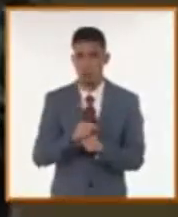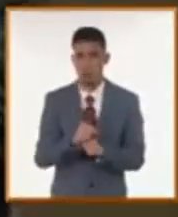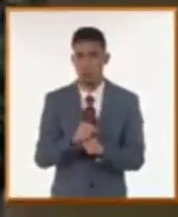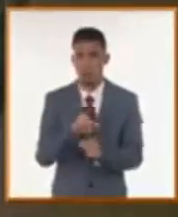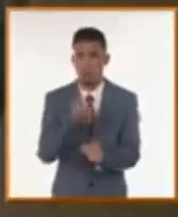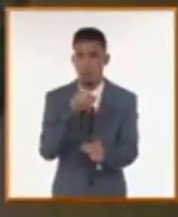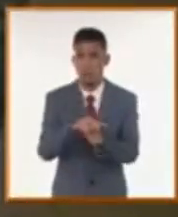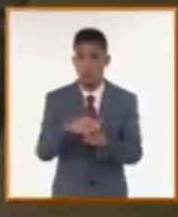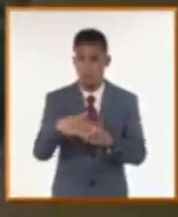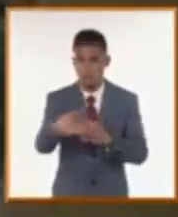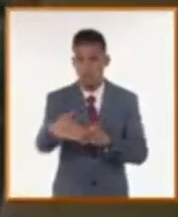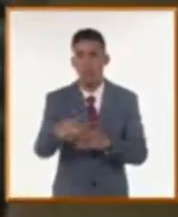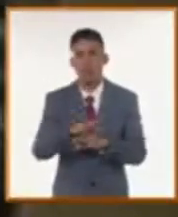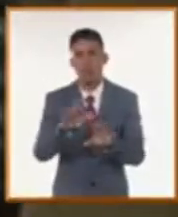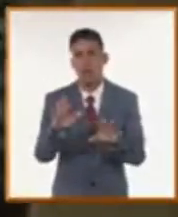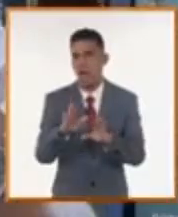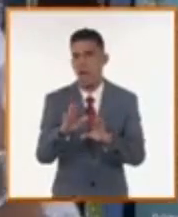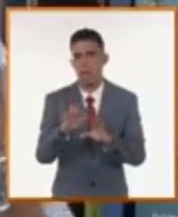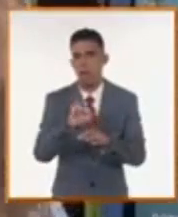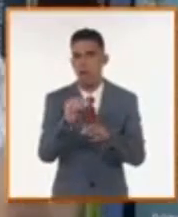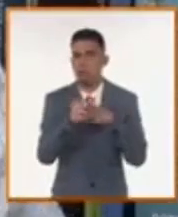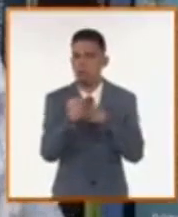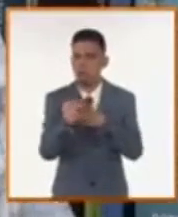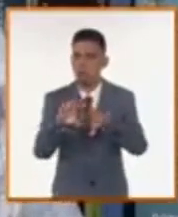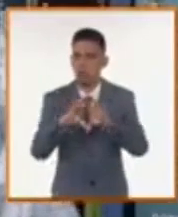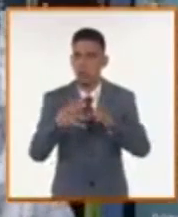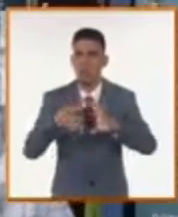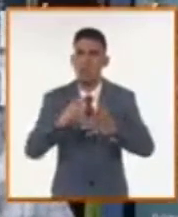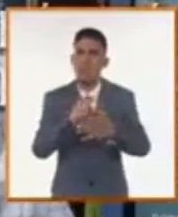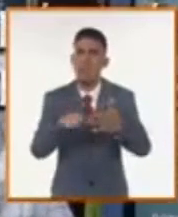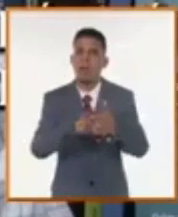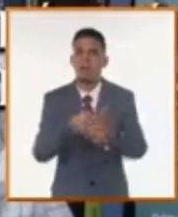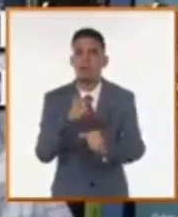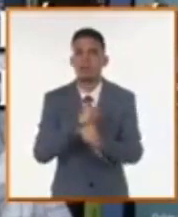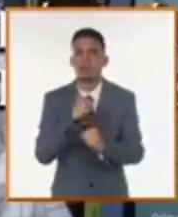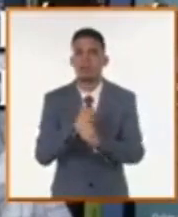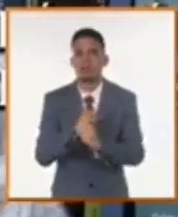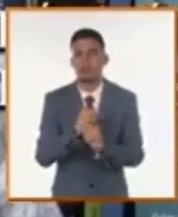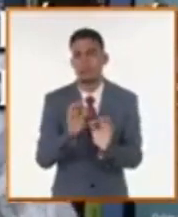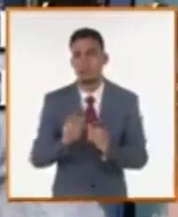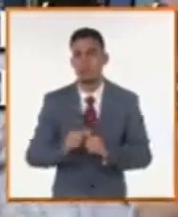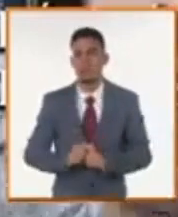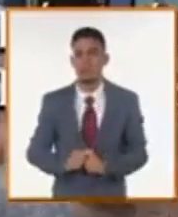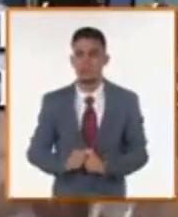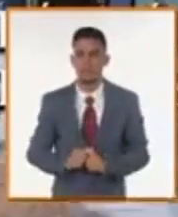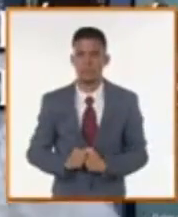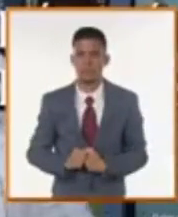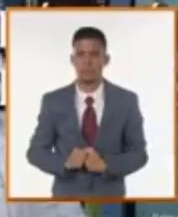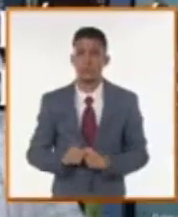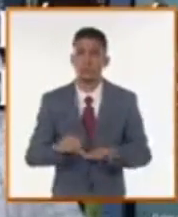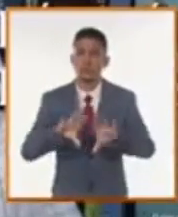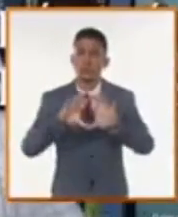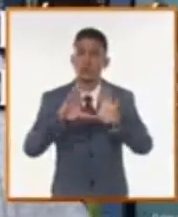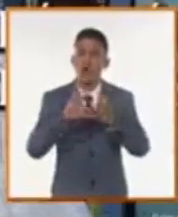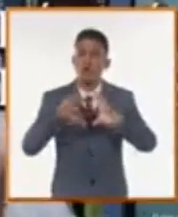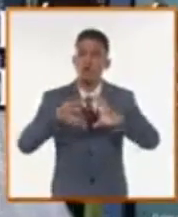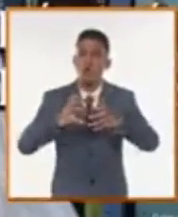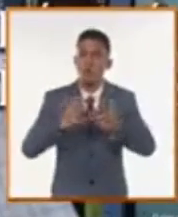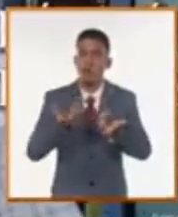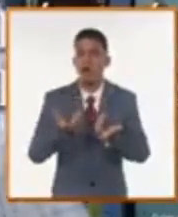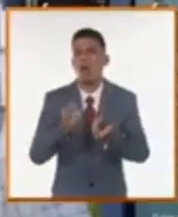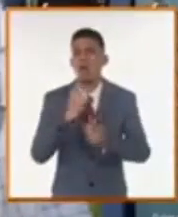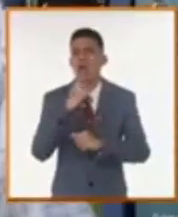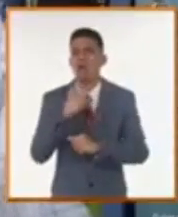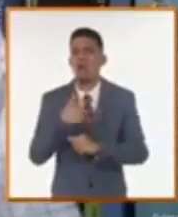al frente de las decisiones. Hay que partir de que estas acciones todas se desarrollan